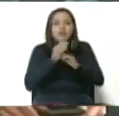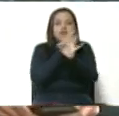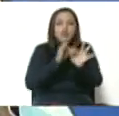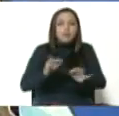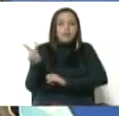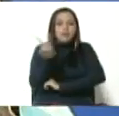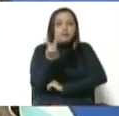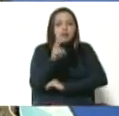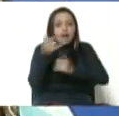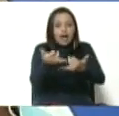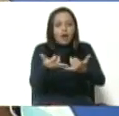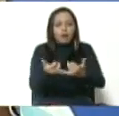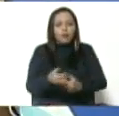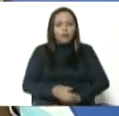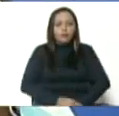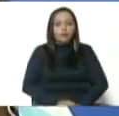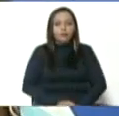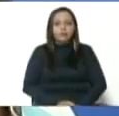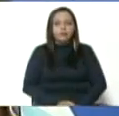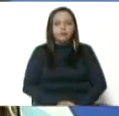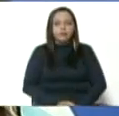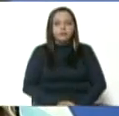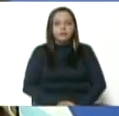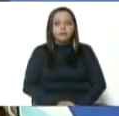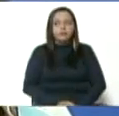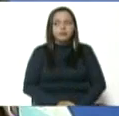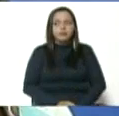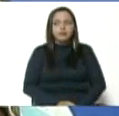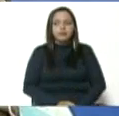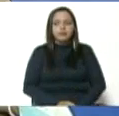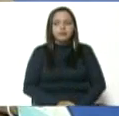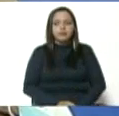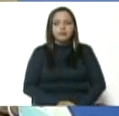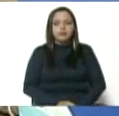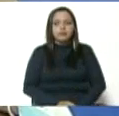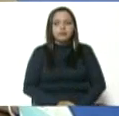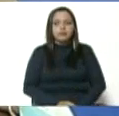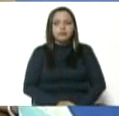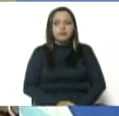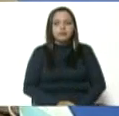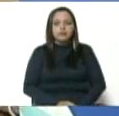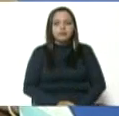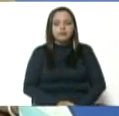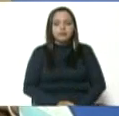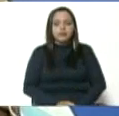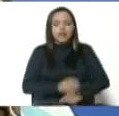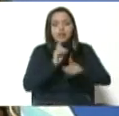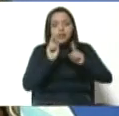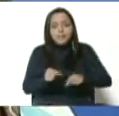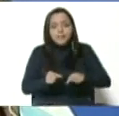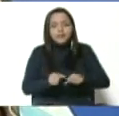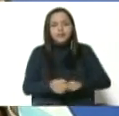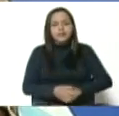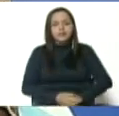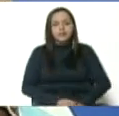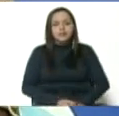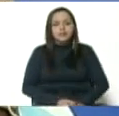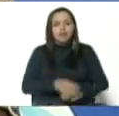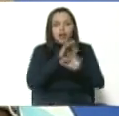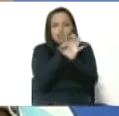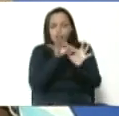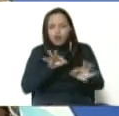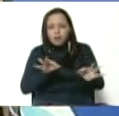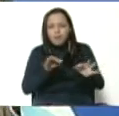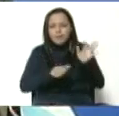República Bolivariana de Venezuela y, en primera instancia y de manera